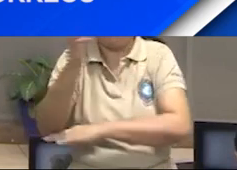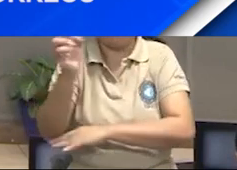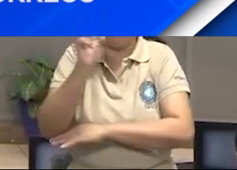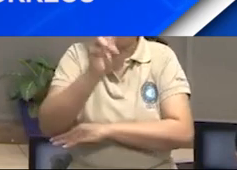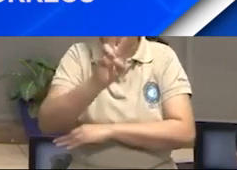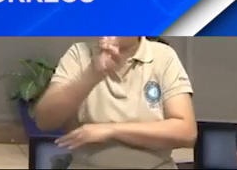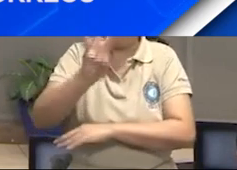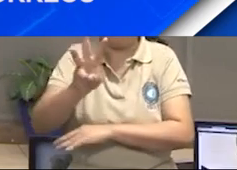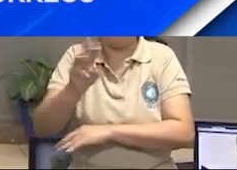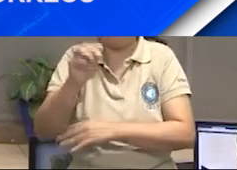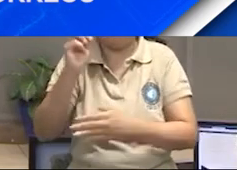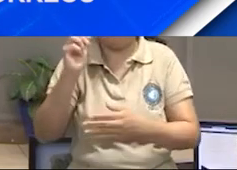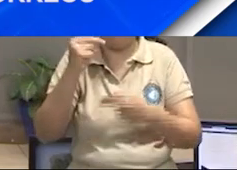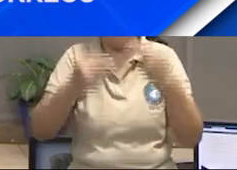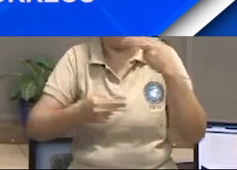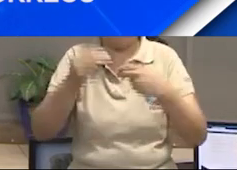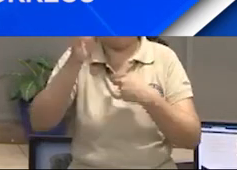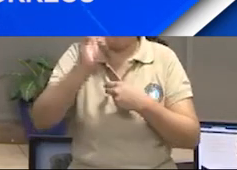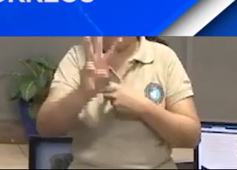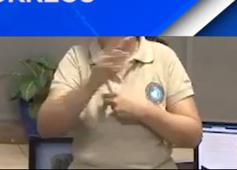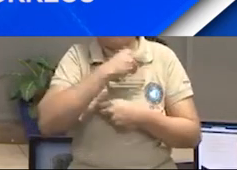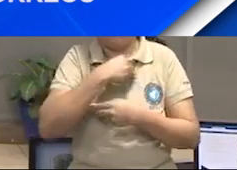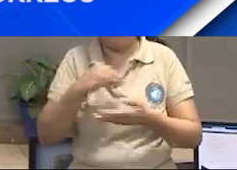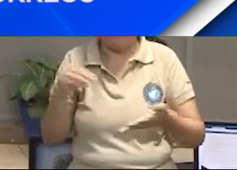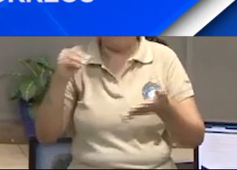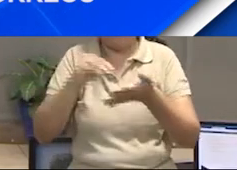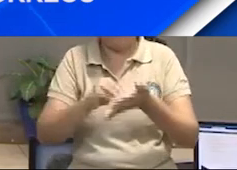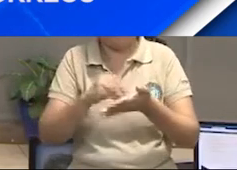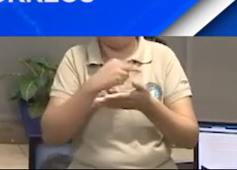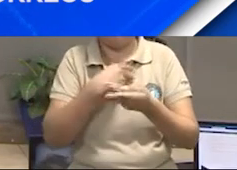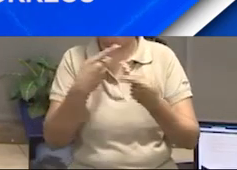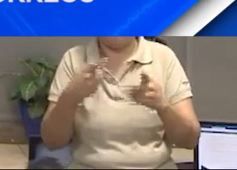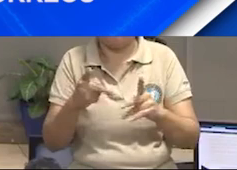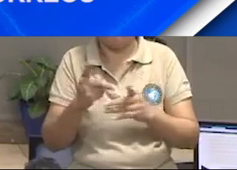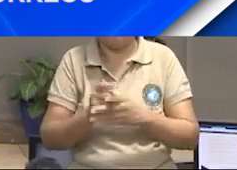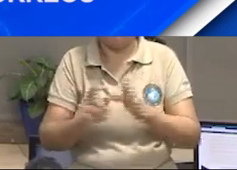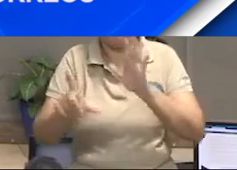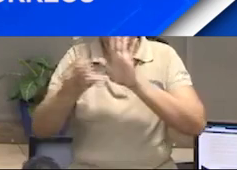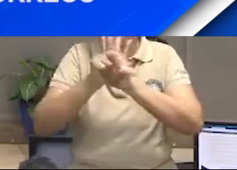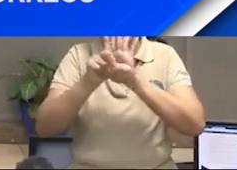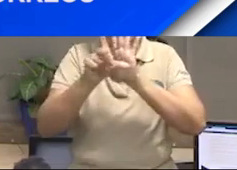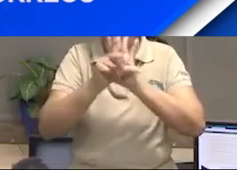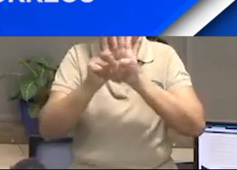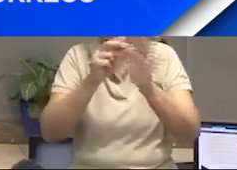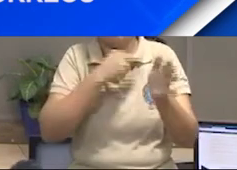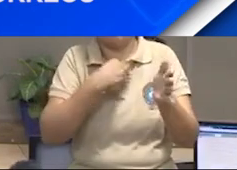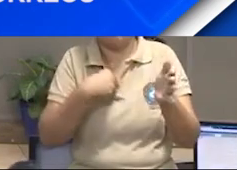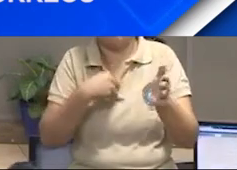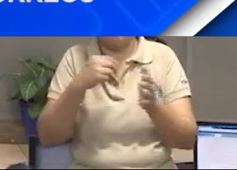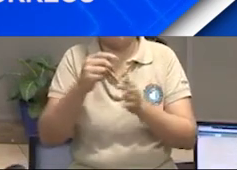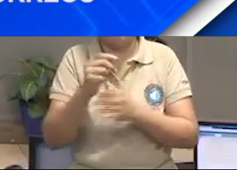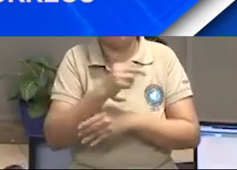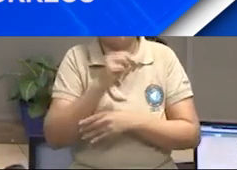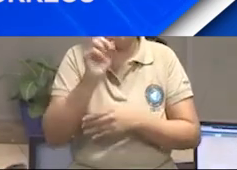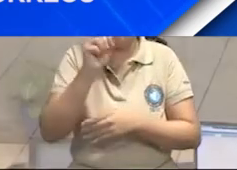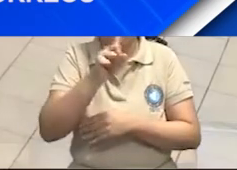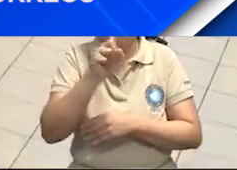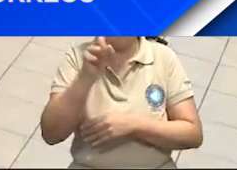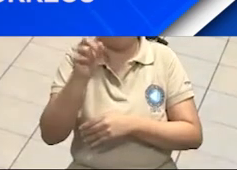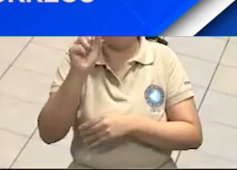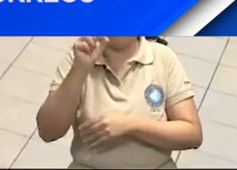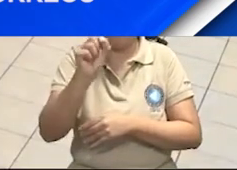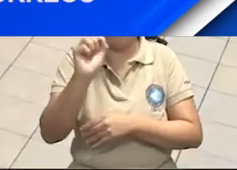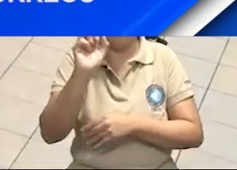a este ente regulador, lo que le permitirá crear espacios controlados donde se podrá